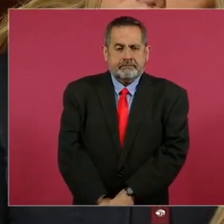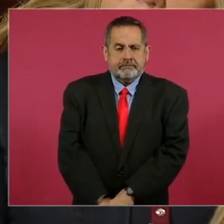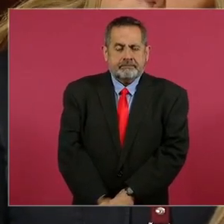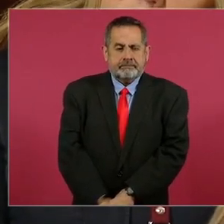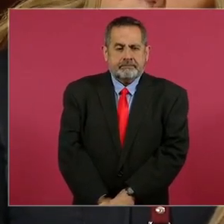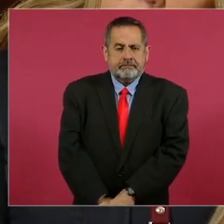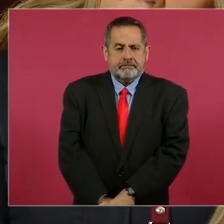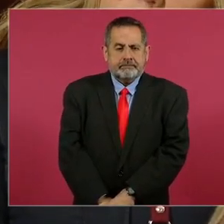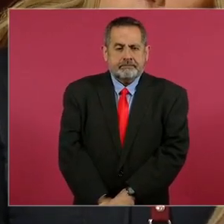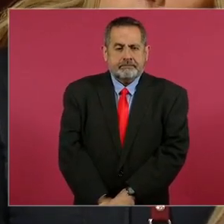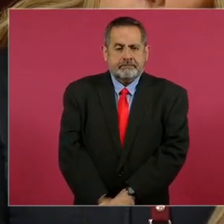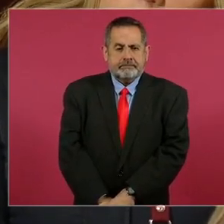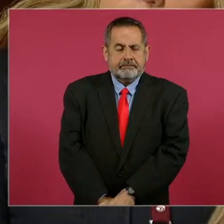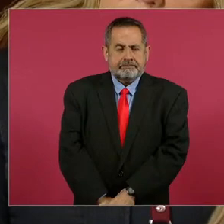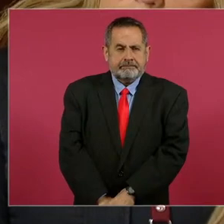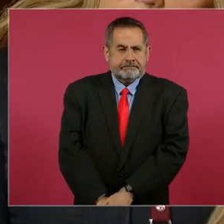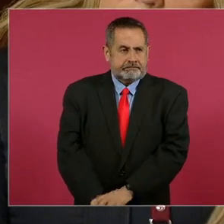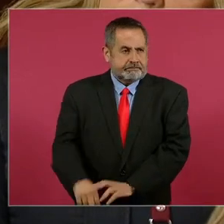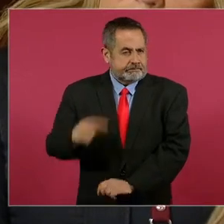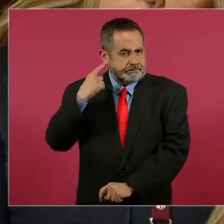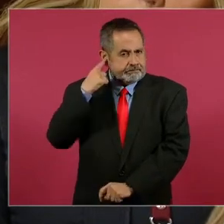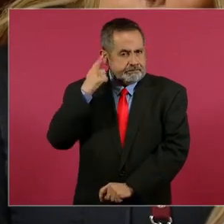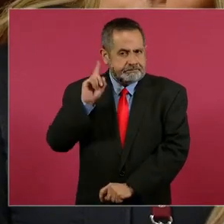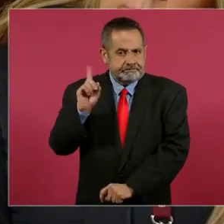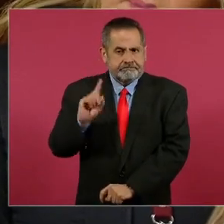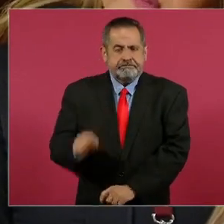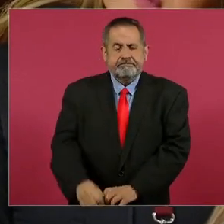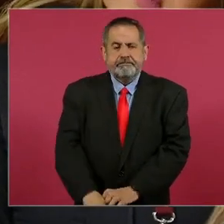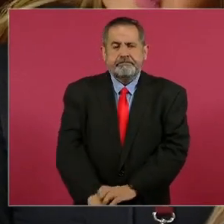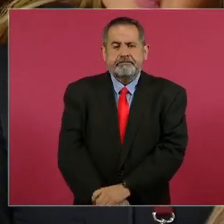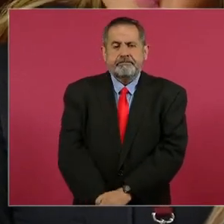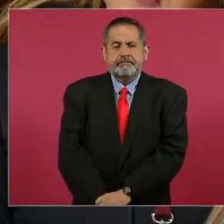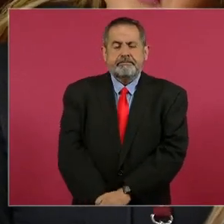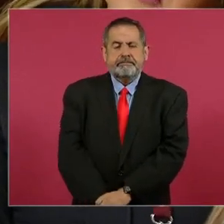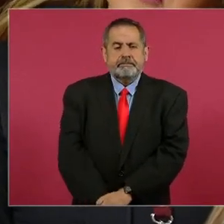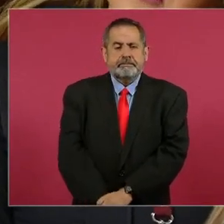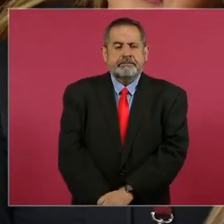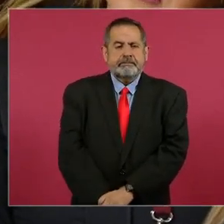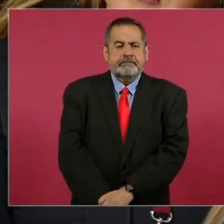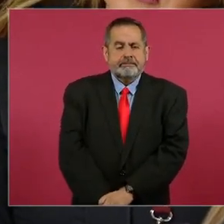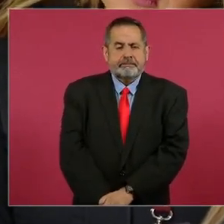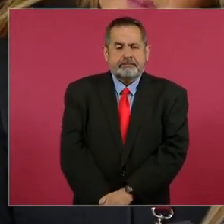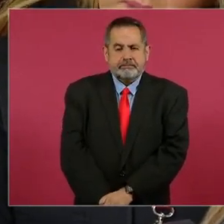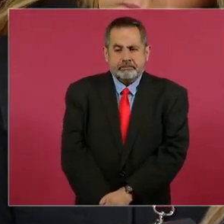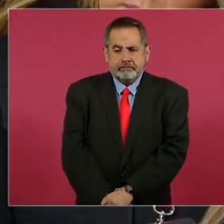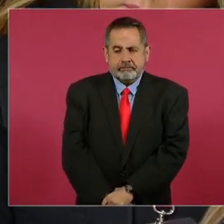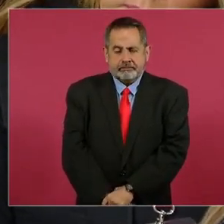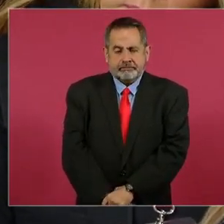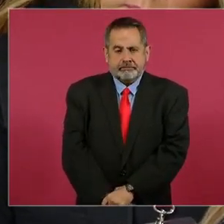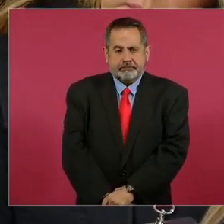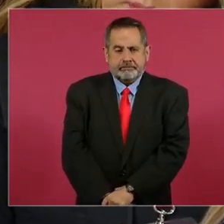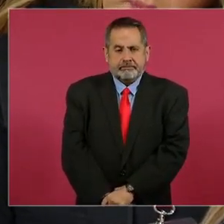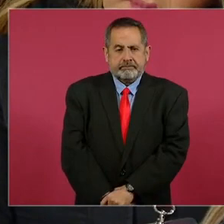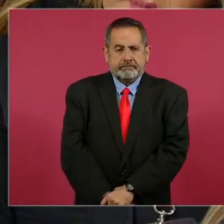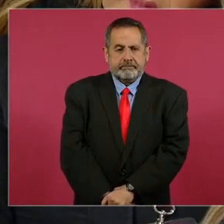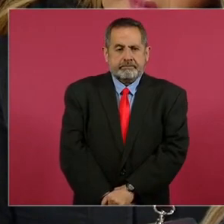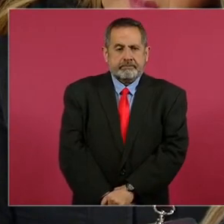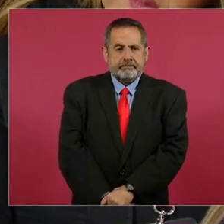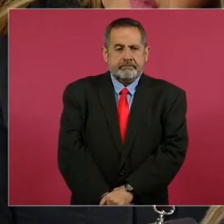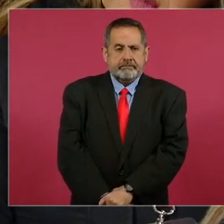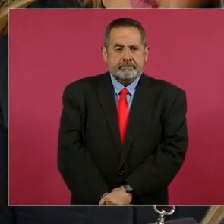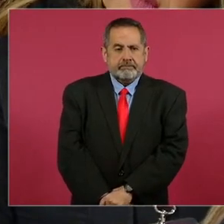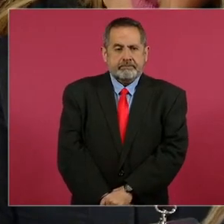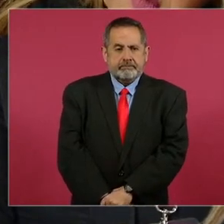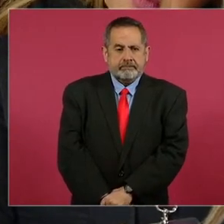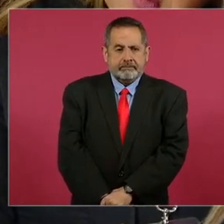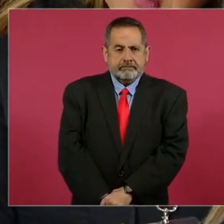las fiscalías no quieren dar los volantes de búsqueda y las familias lo primero que hacen es subir números poniéndose